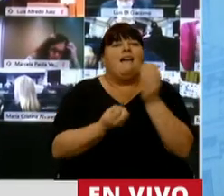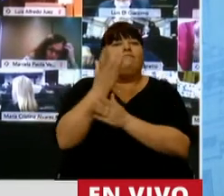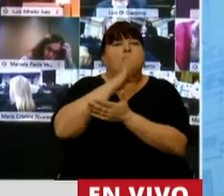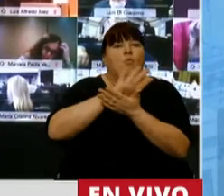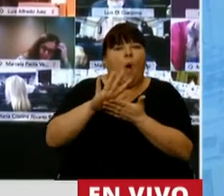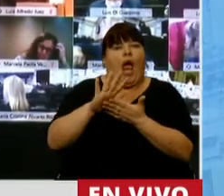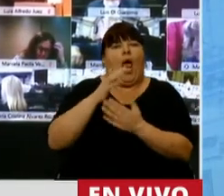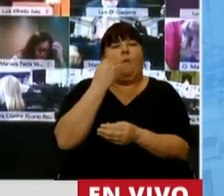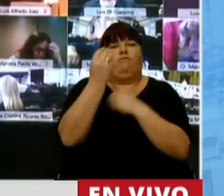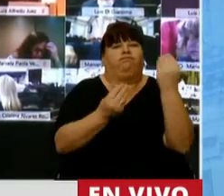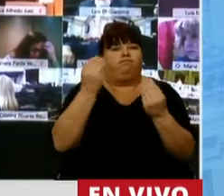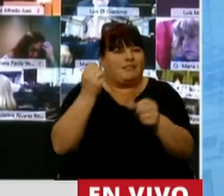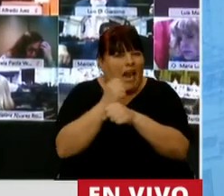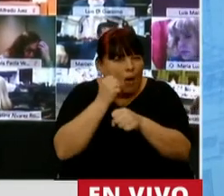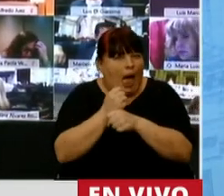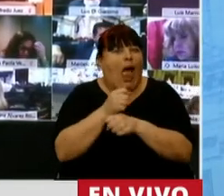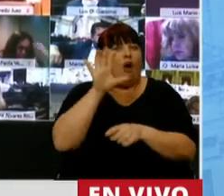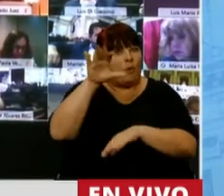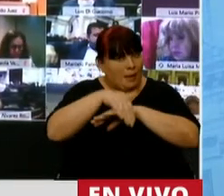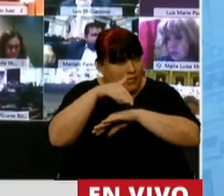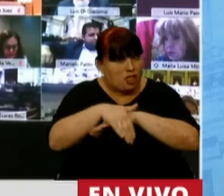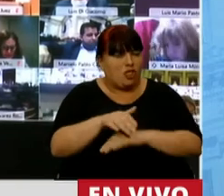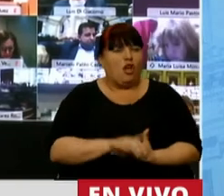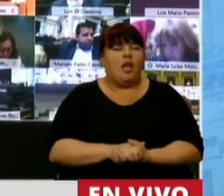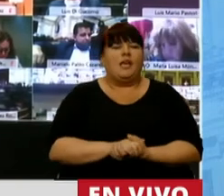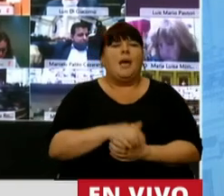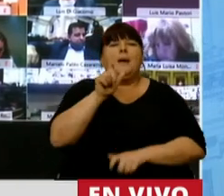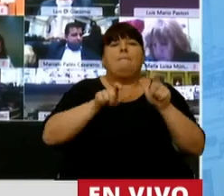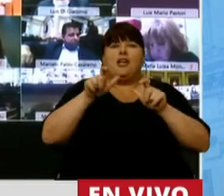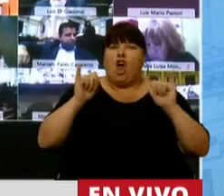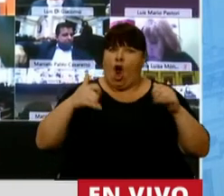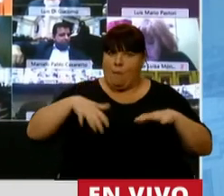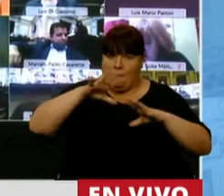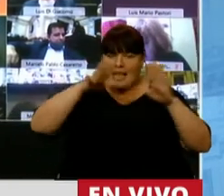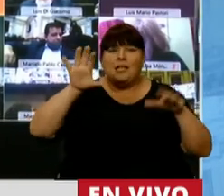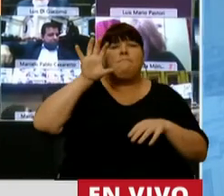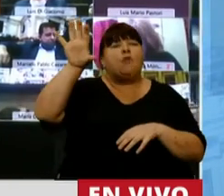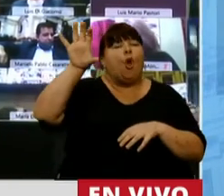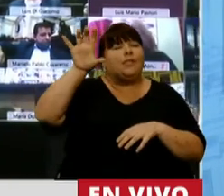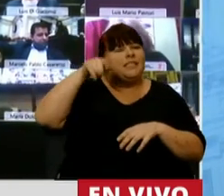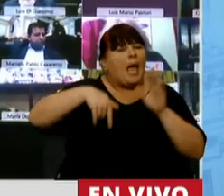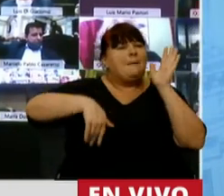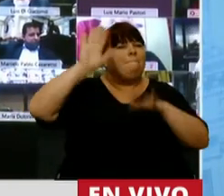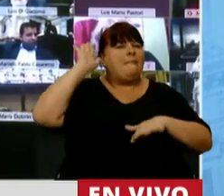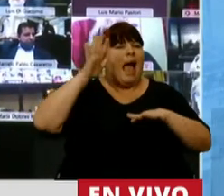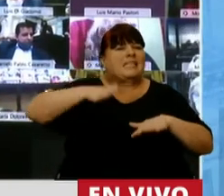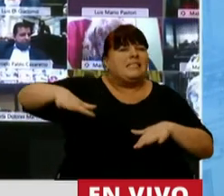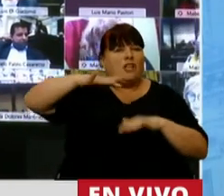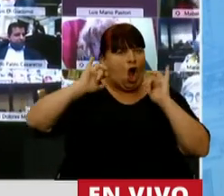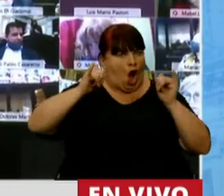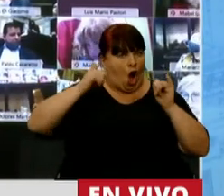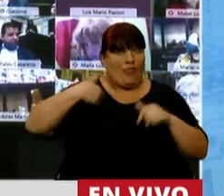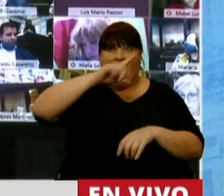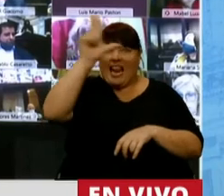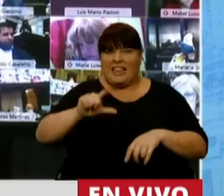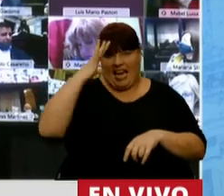de nuevas oportunidades laborales para la provincia con una población joven. Creo que es la provincia con mayor población joven del